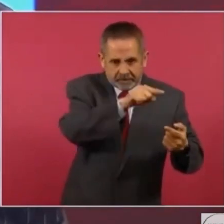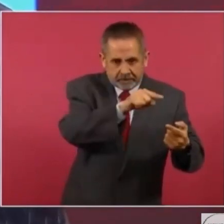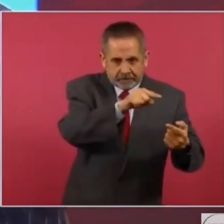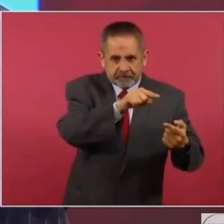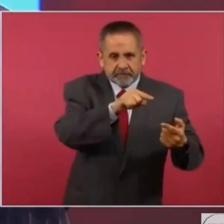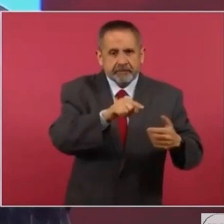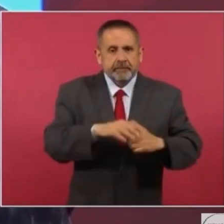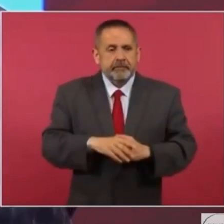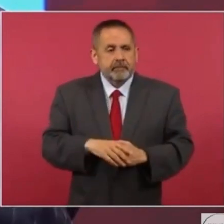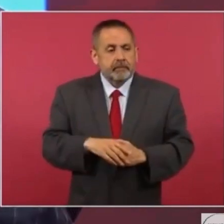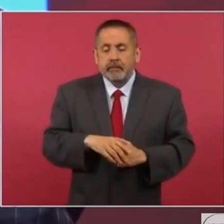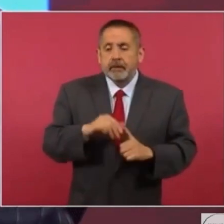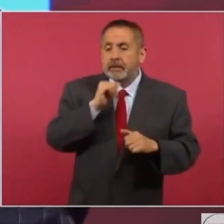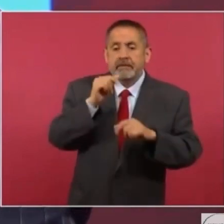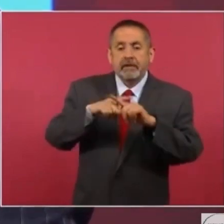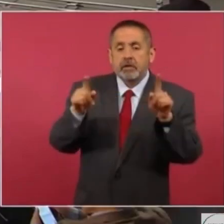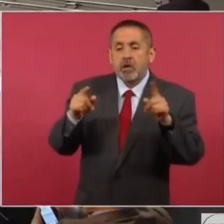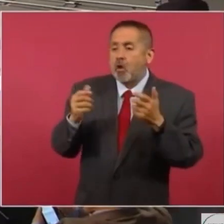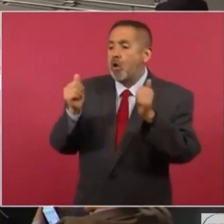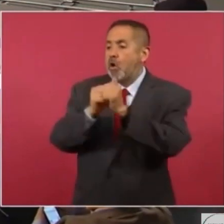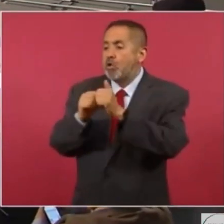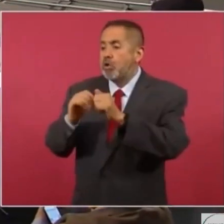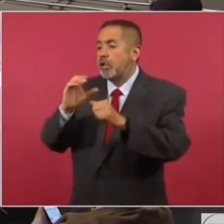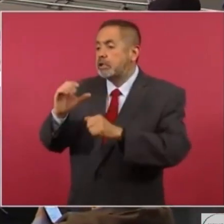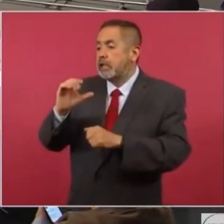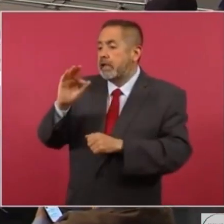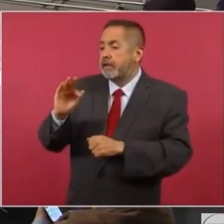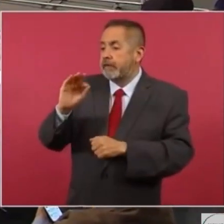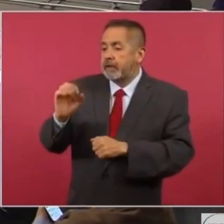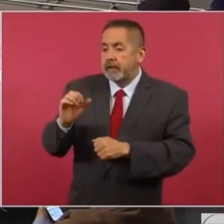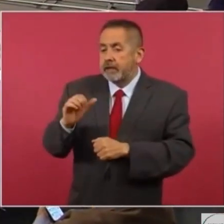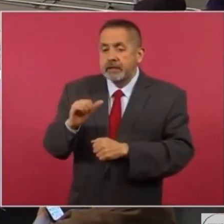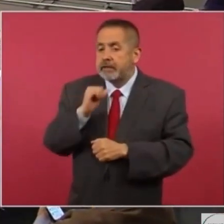no de la Comisión Federal de Electricidad.